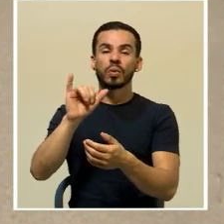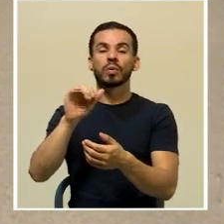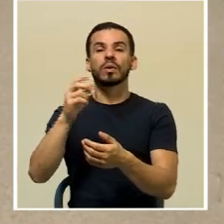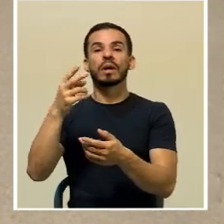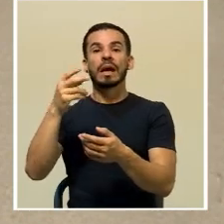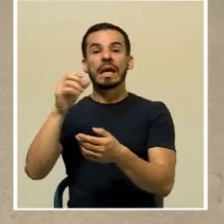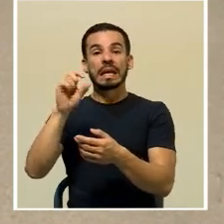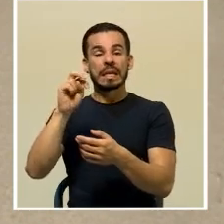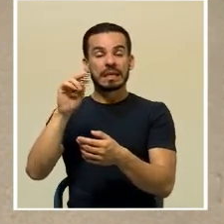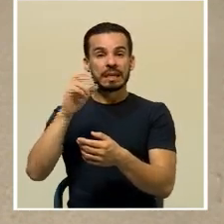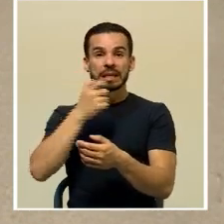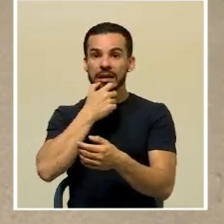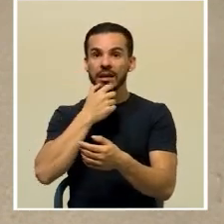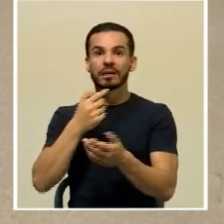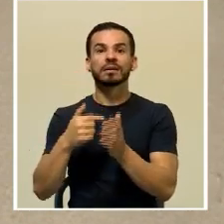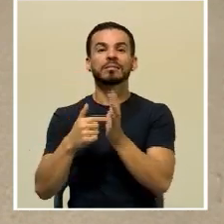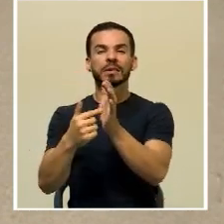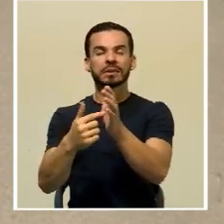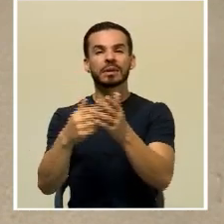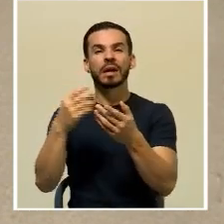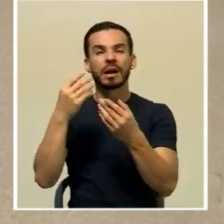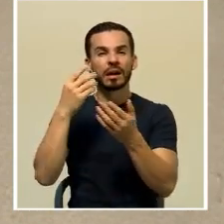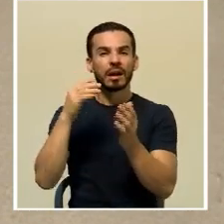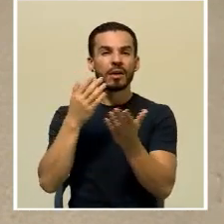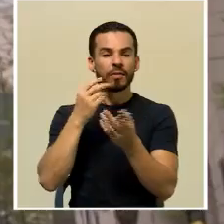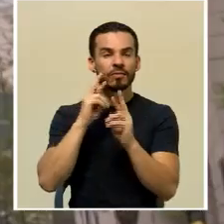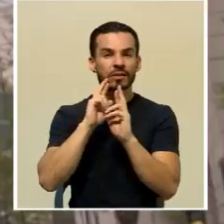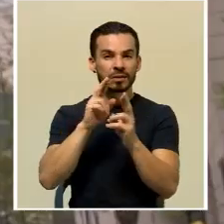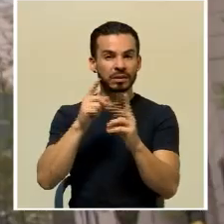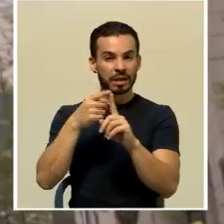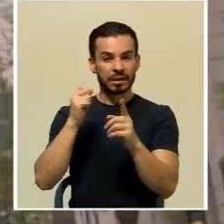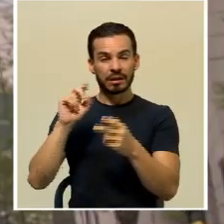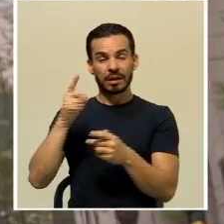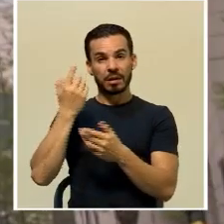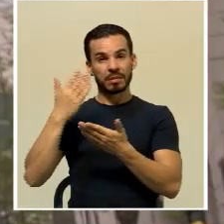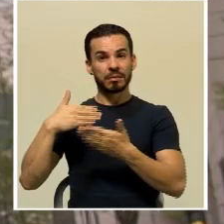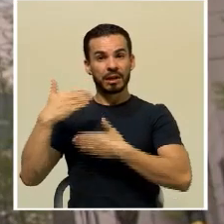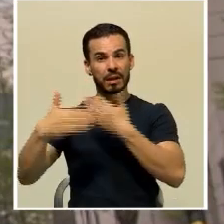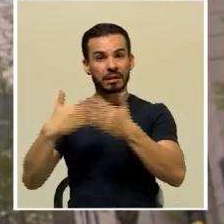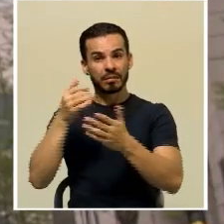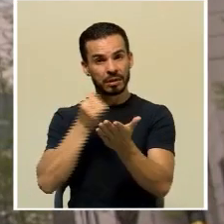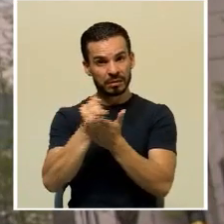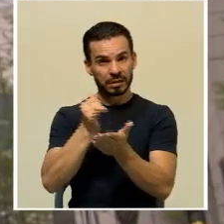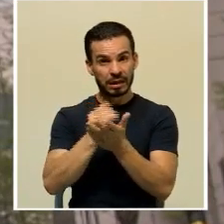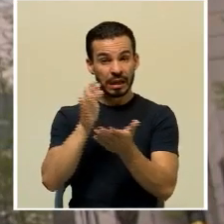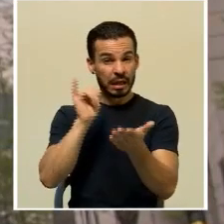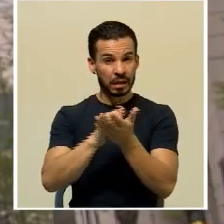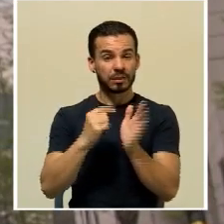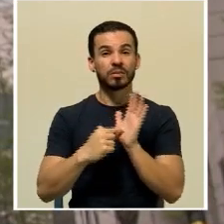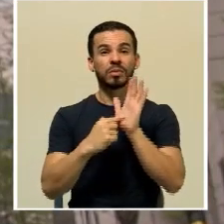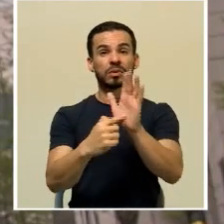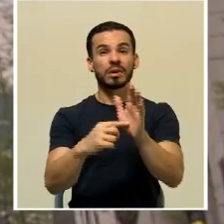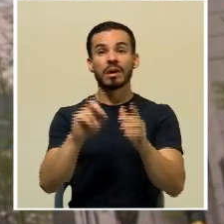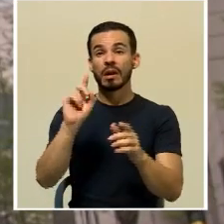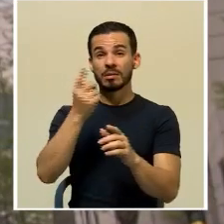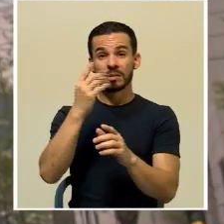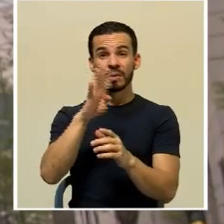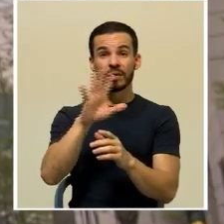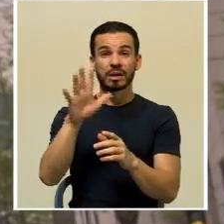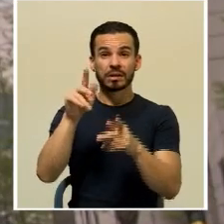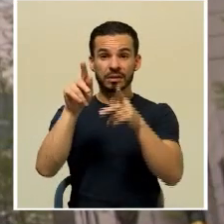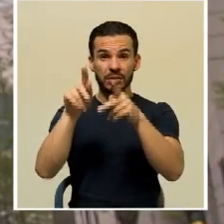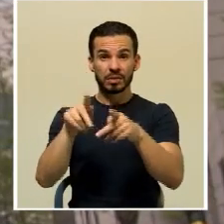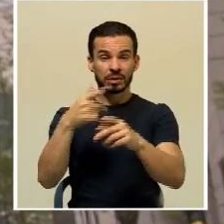of Medicine presentara el martes los resultados obtenidos desde la primera fase de investigaciones. Estos mostraron que las primeras